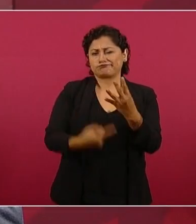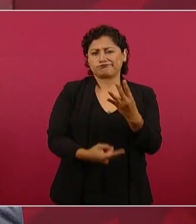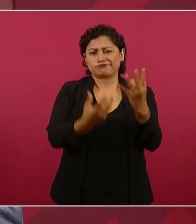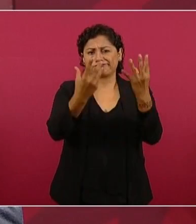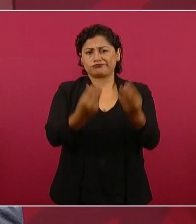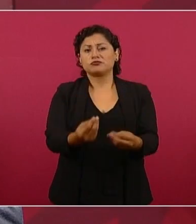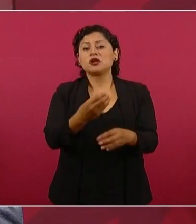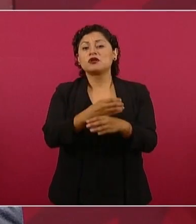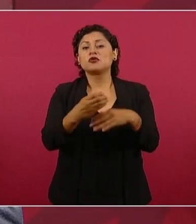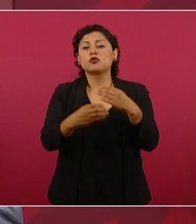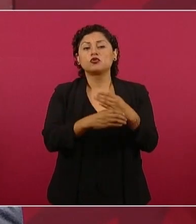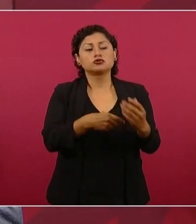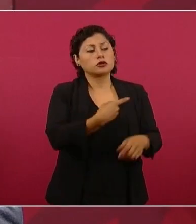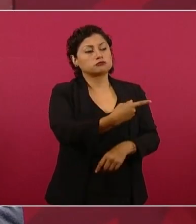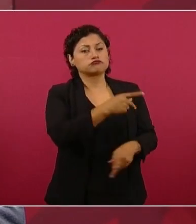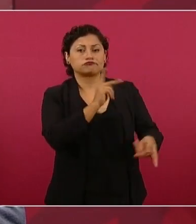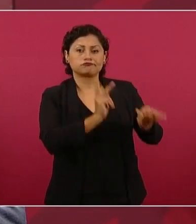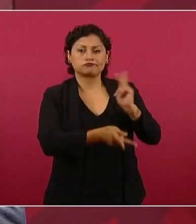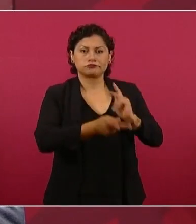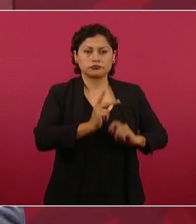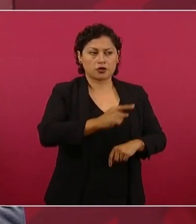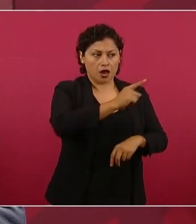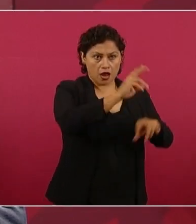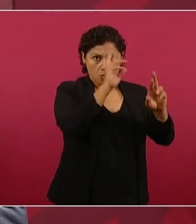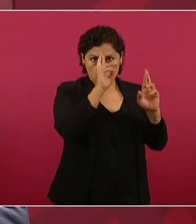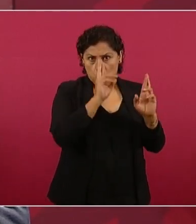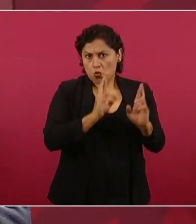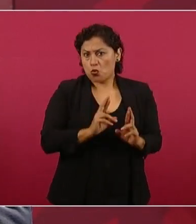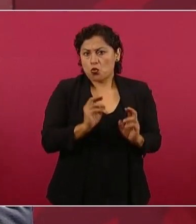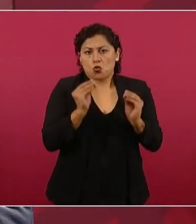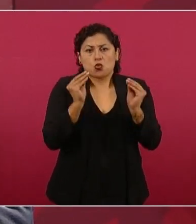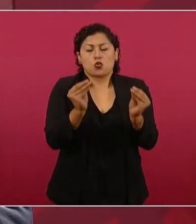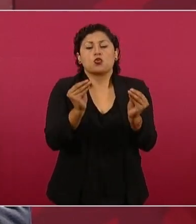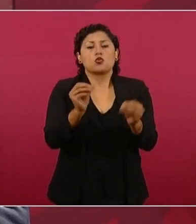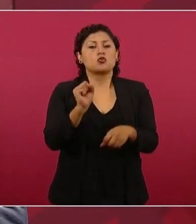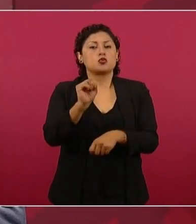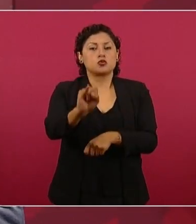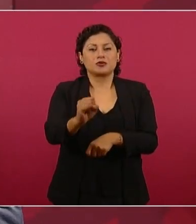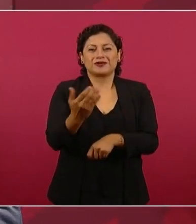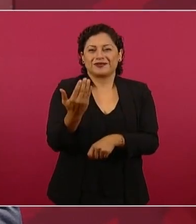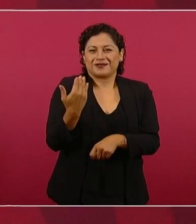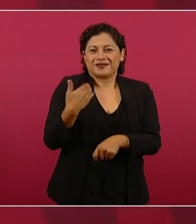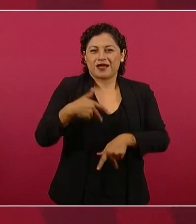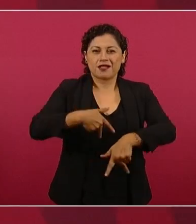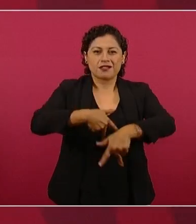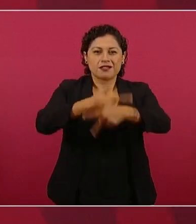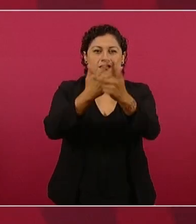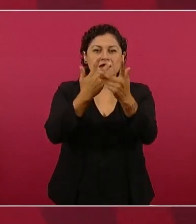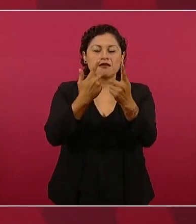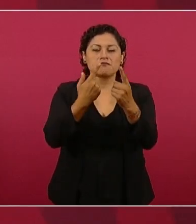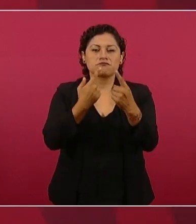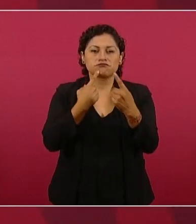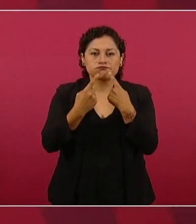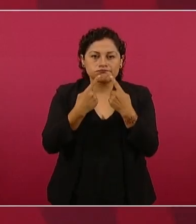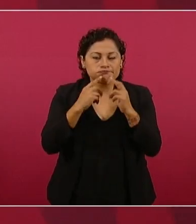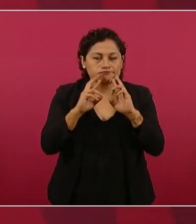a tratar. Él ha sido muy respetuoso. Ahora, en la teleconferencia que